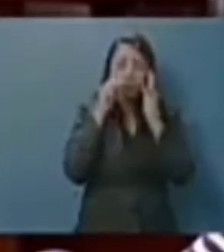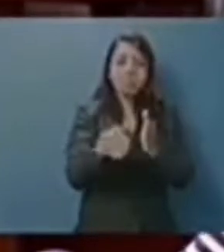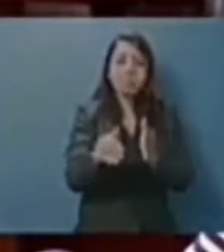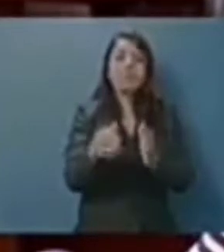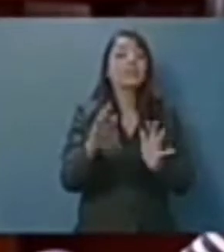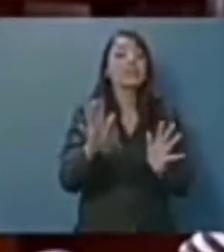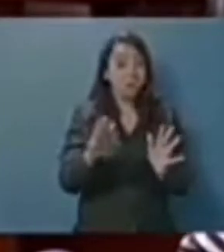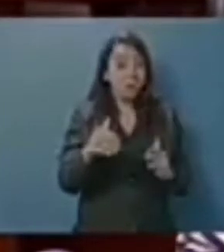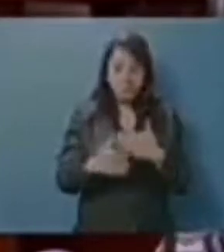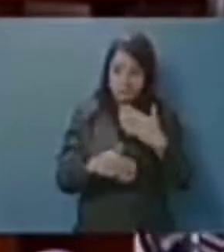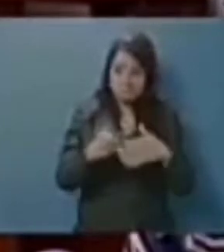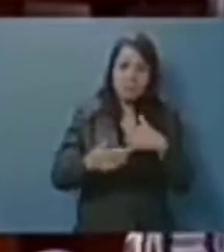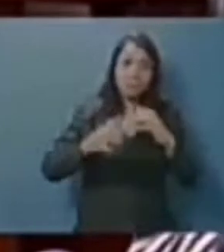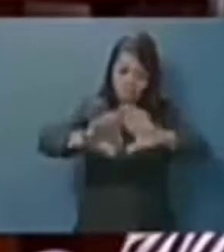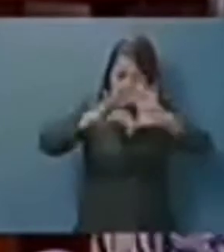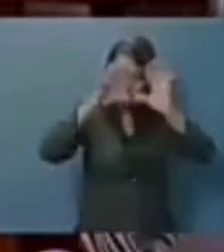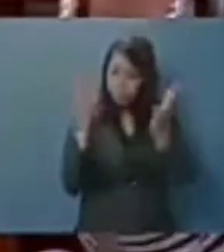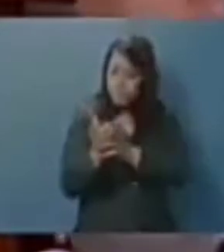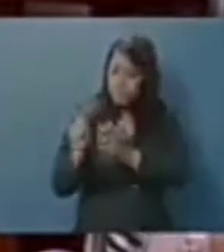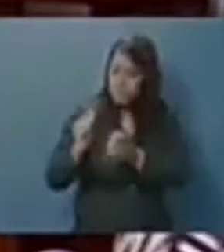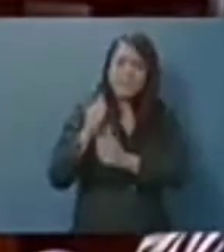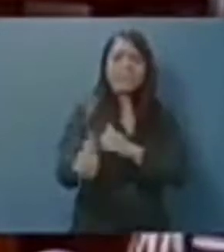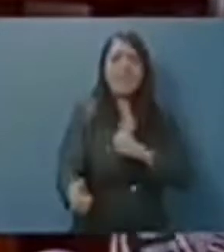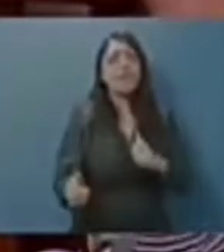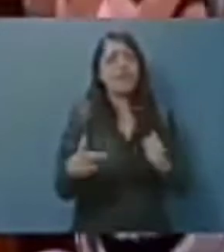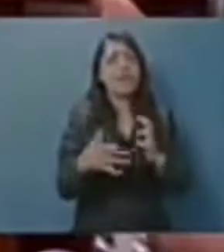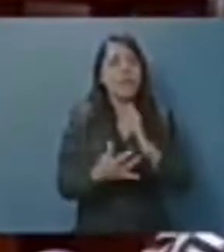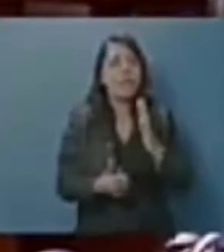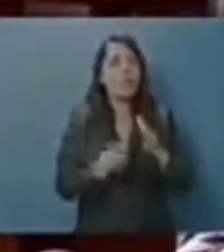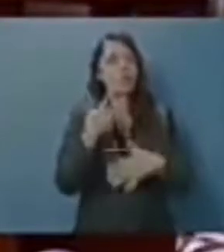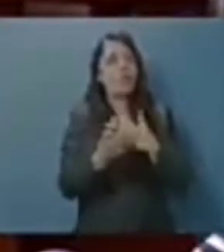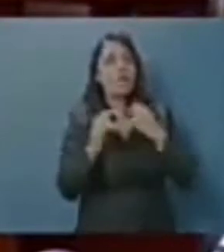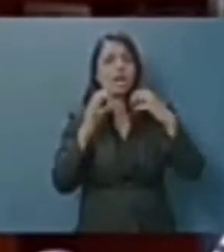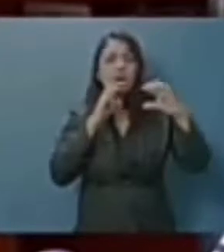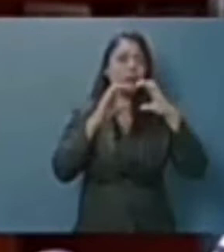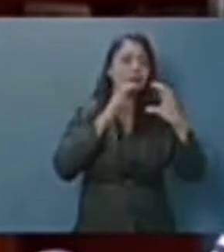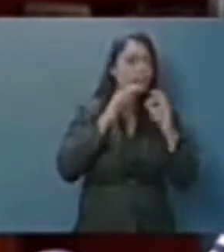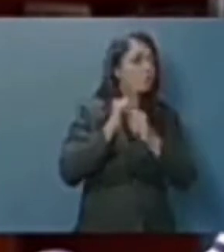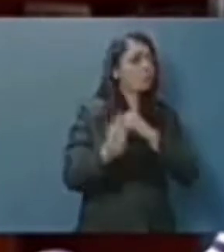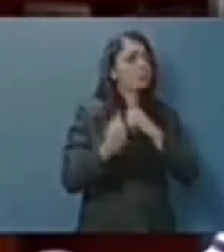Por avanzado que sea lo digital y la tecnología y las comunicaciones,